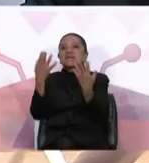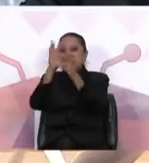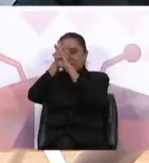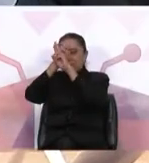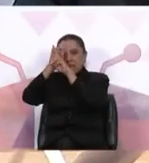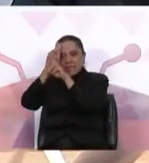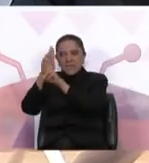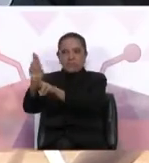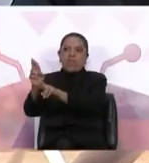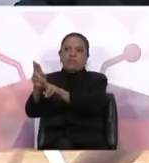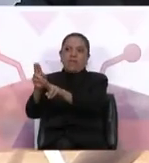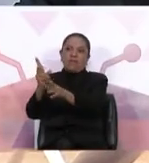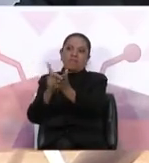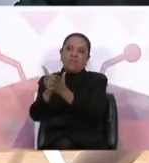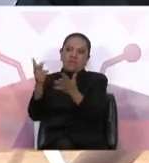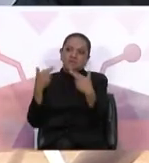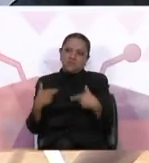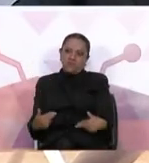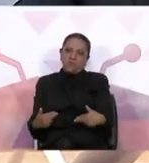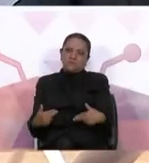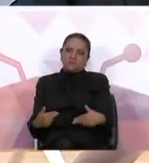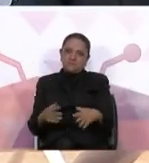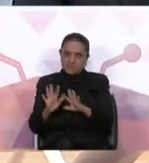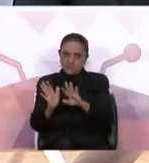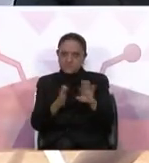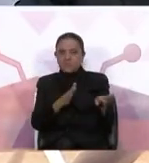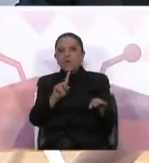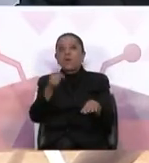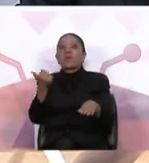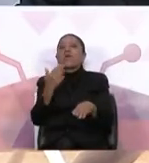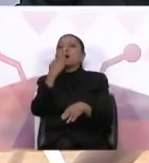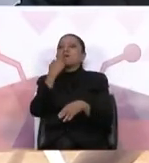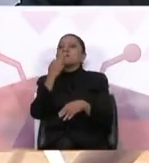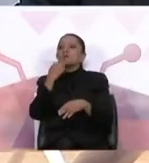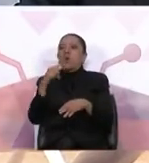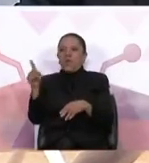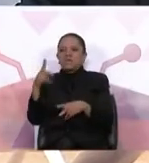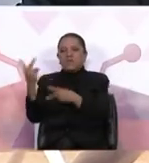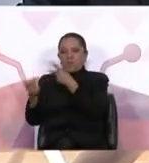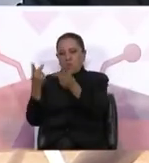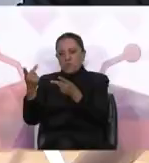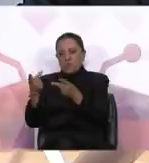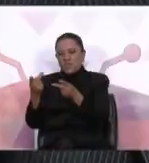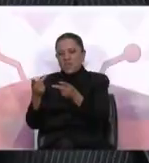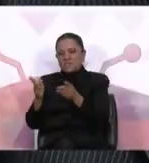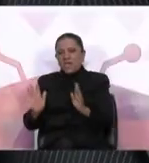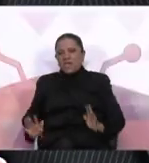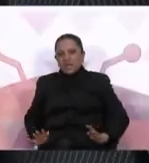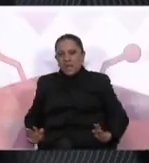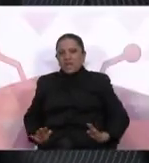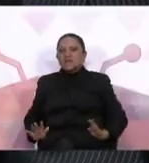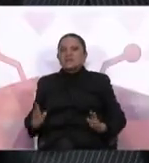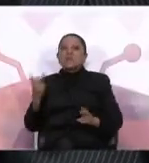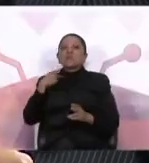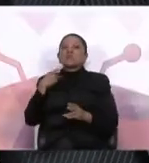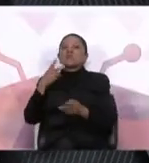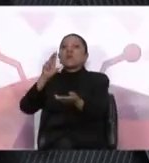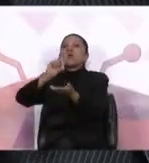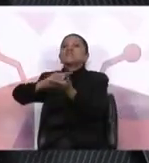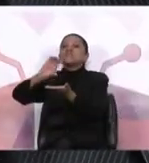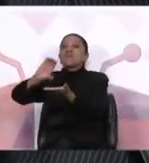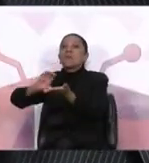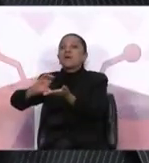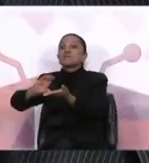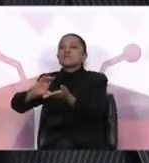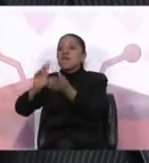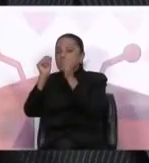vamos con mario rojas salvas del partido humanista preguntas rápidas de carácter político discapacidad atención